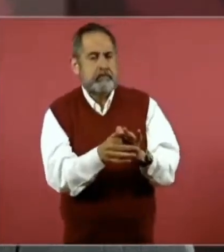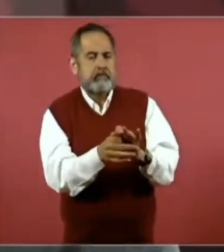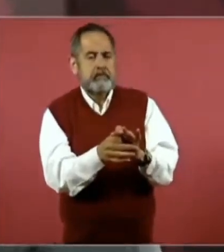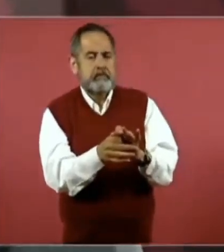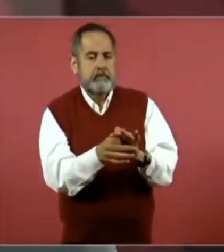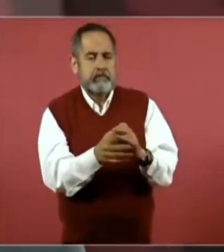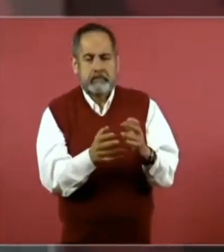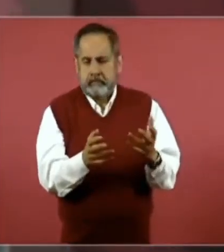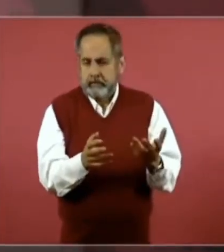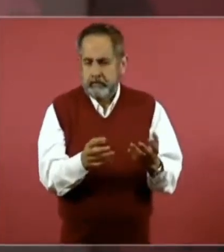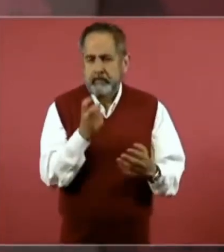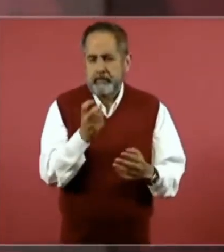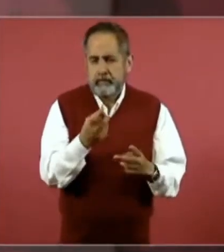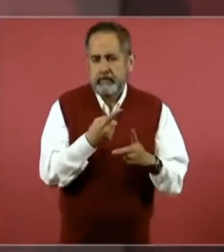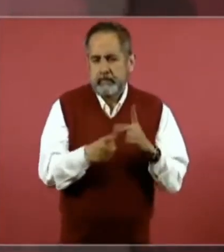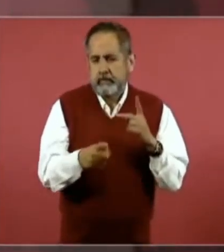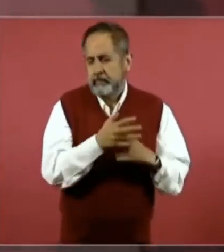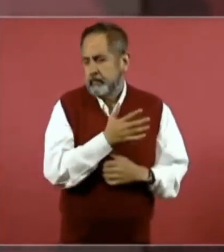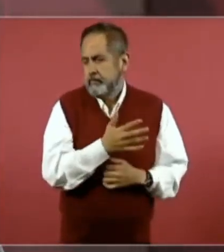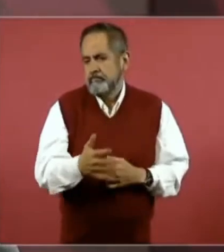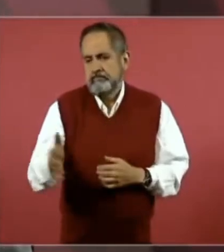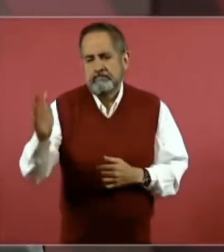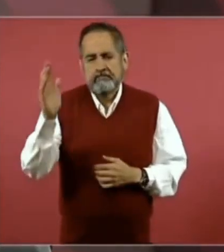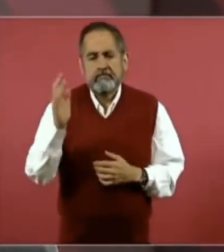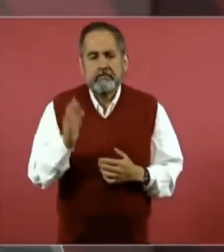Y es a partir de ahí